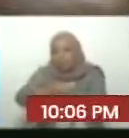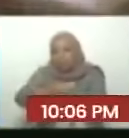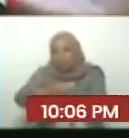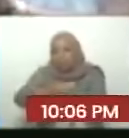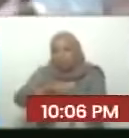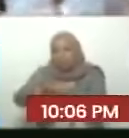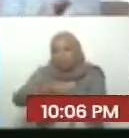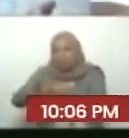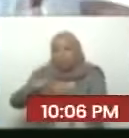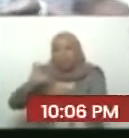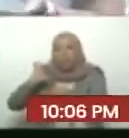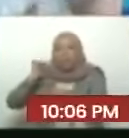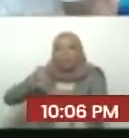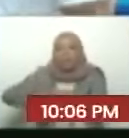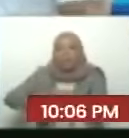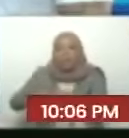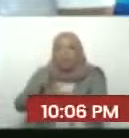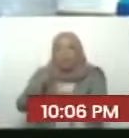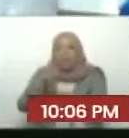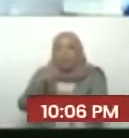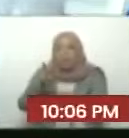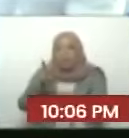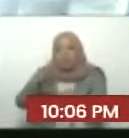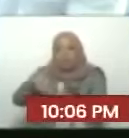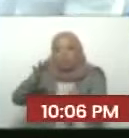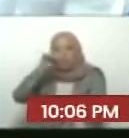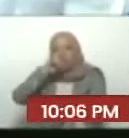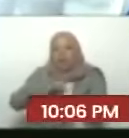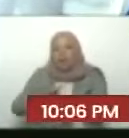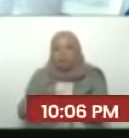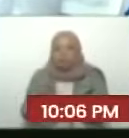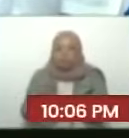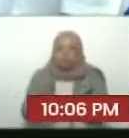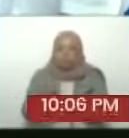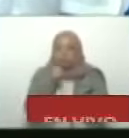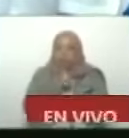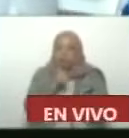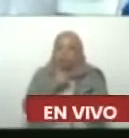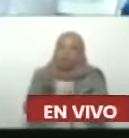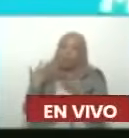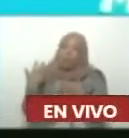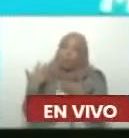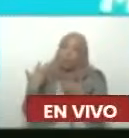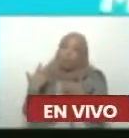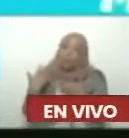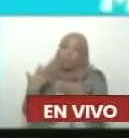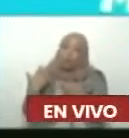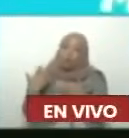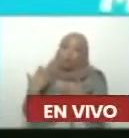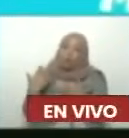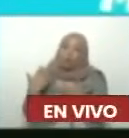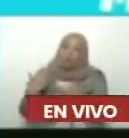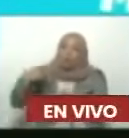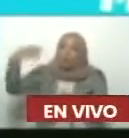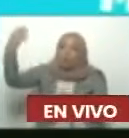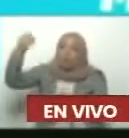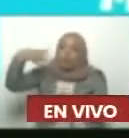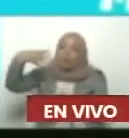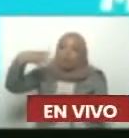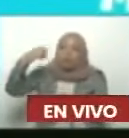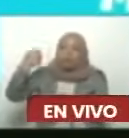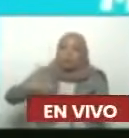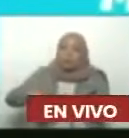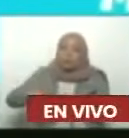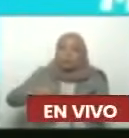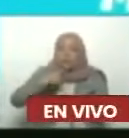una durabilidad de más o menos como 12 a 15 años. ¿Y aguanta el calor? Aguanta el calor. La 87, pepa sol, que 89 pega por